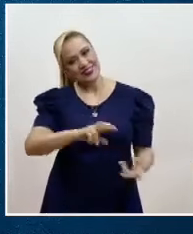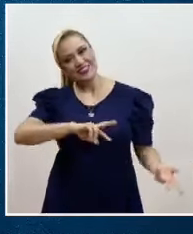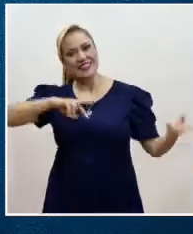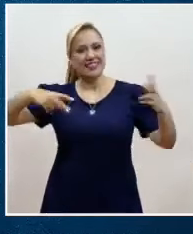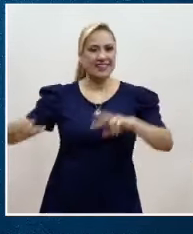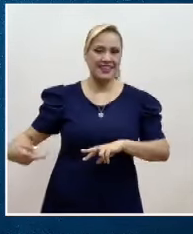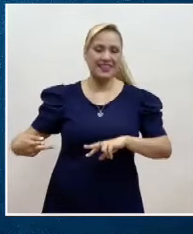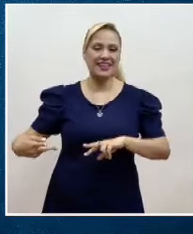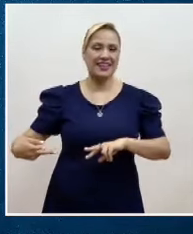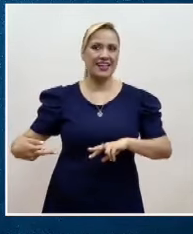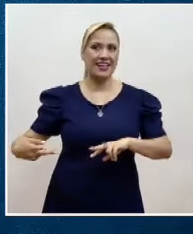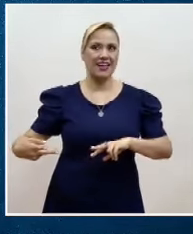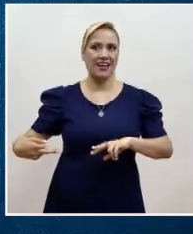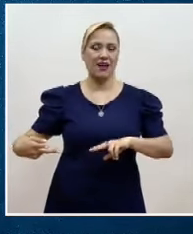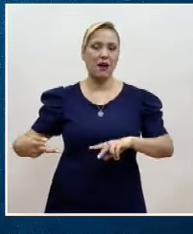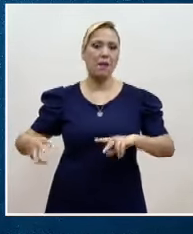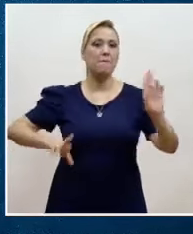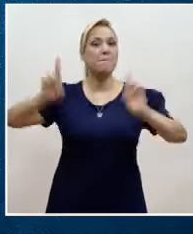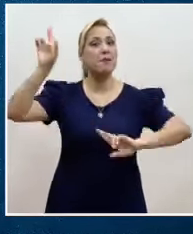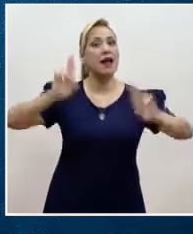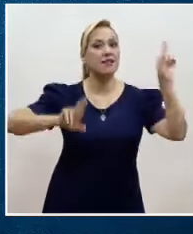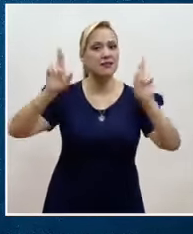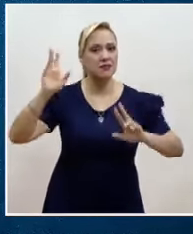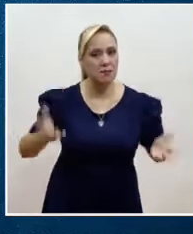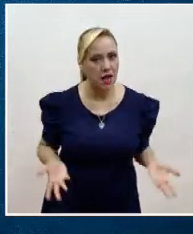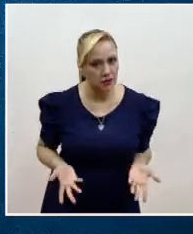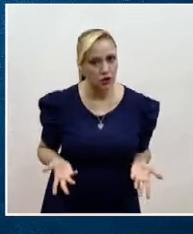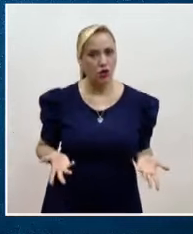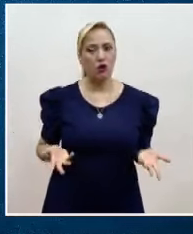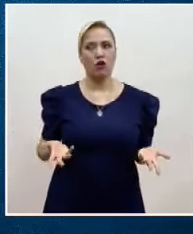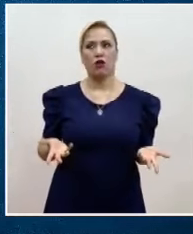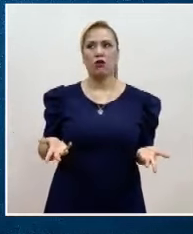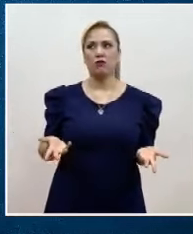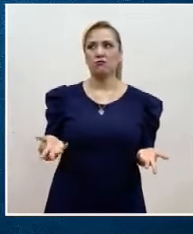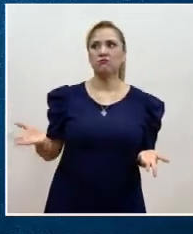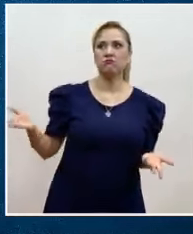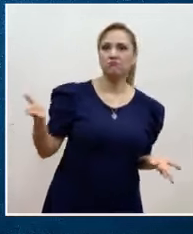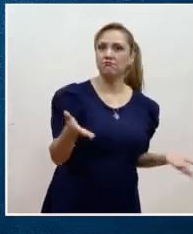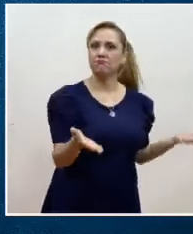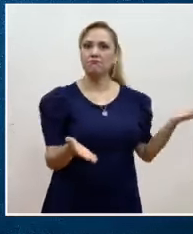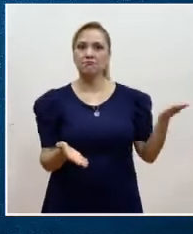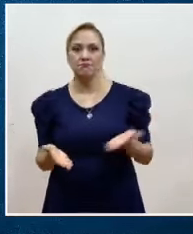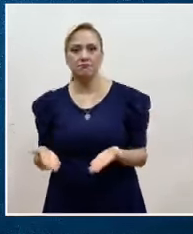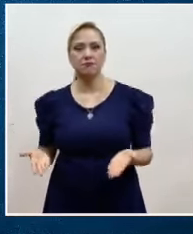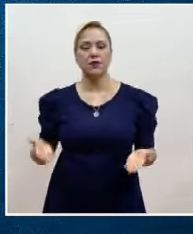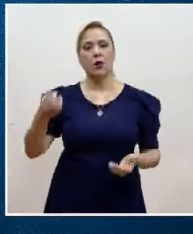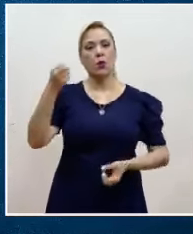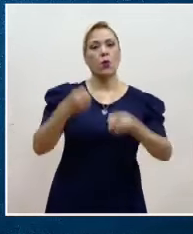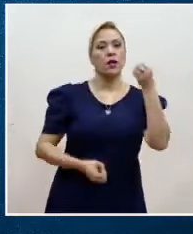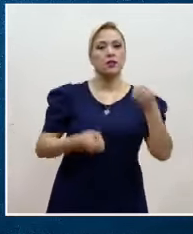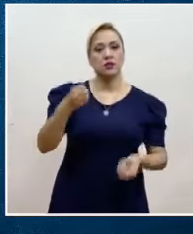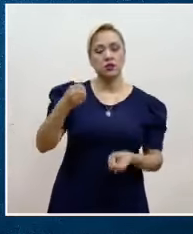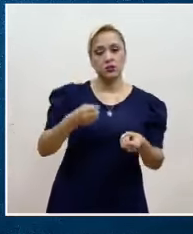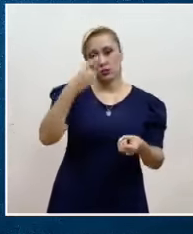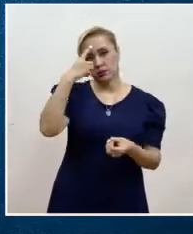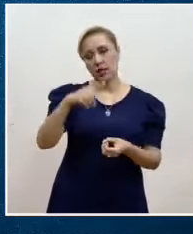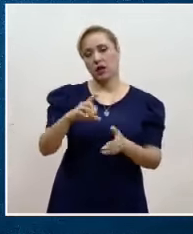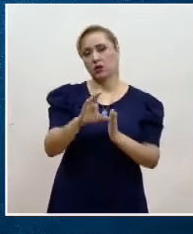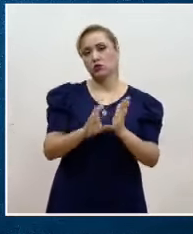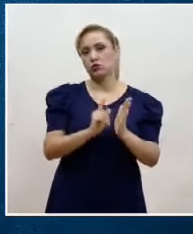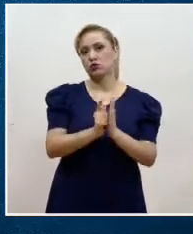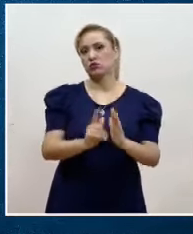tanto desde la participación, ¿no? Que es sobre todo en juicios de cortes constitucionales,